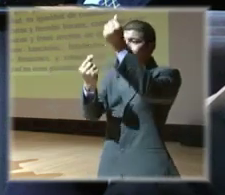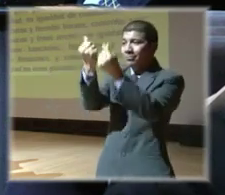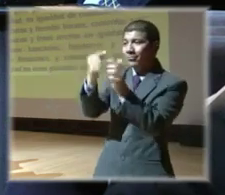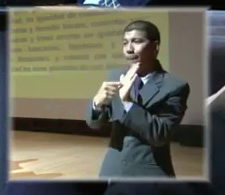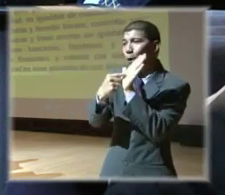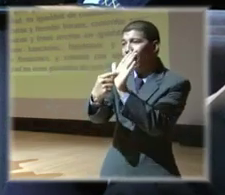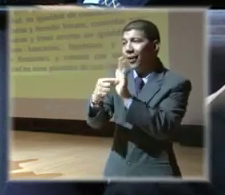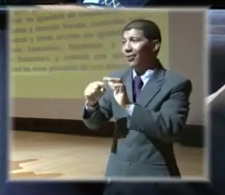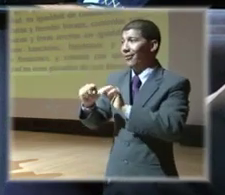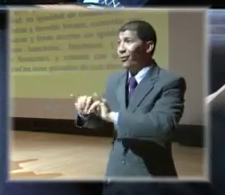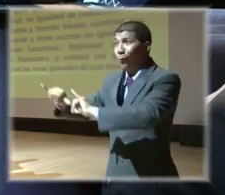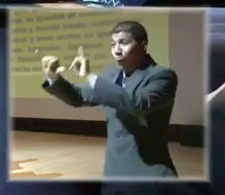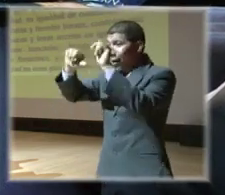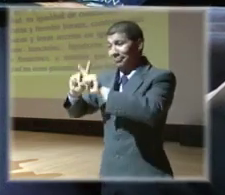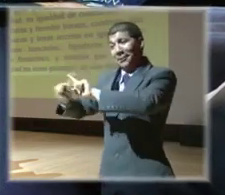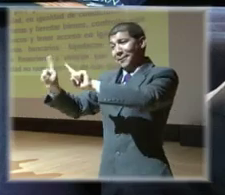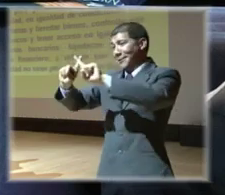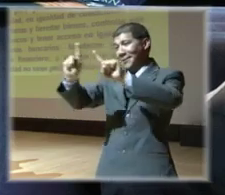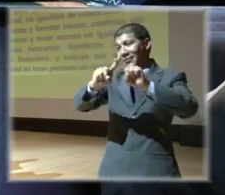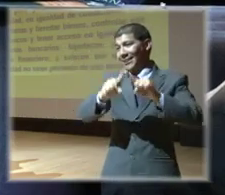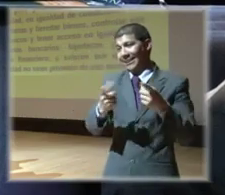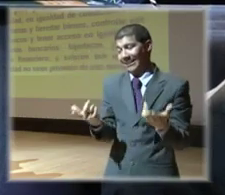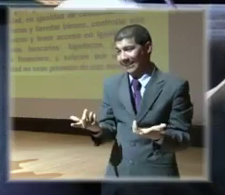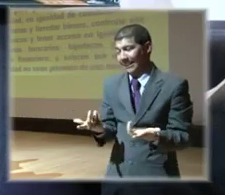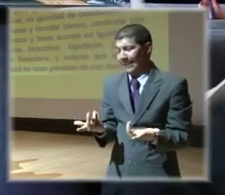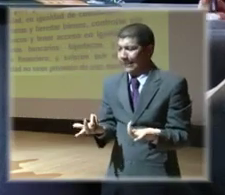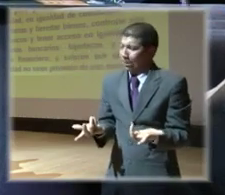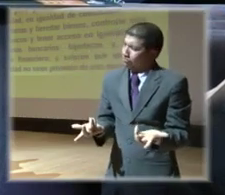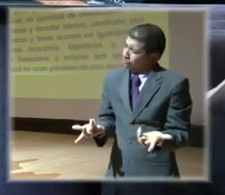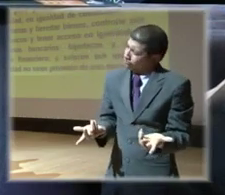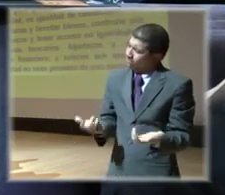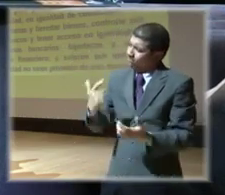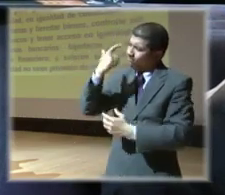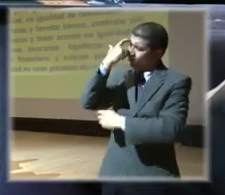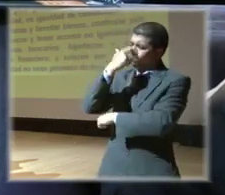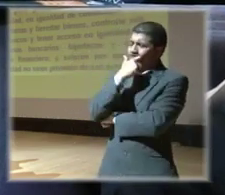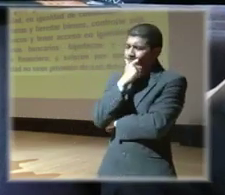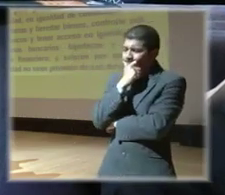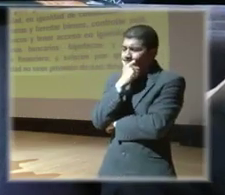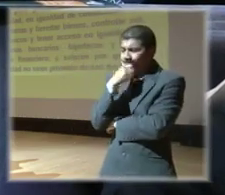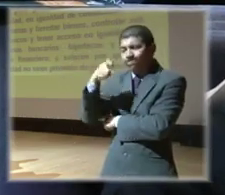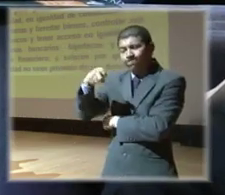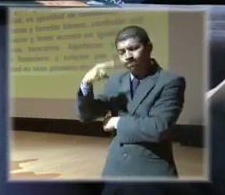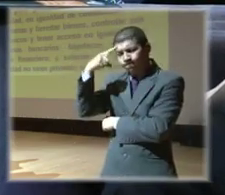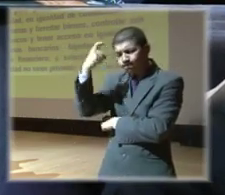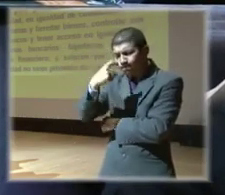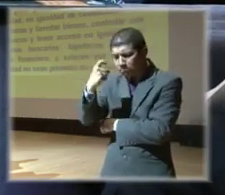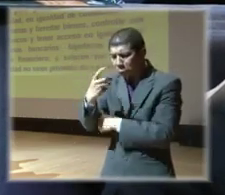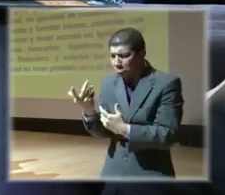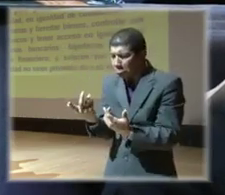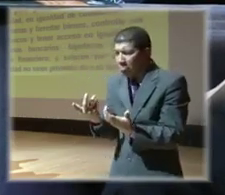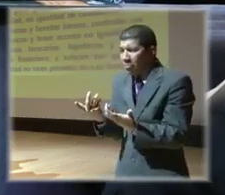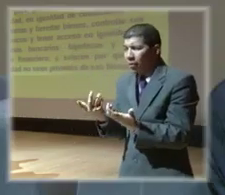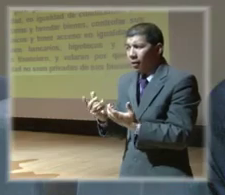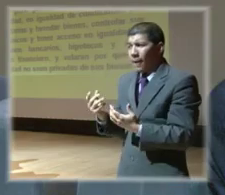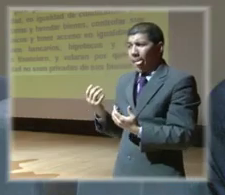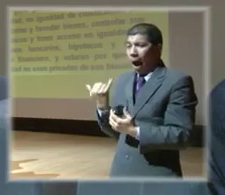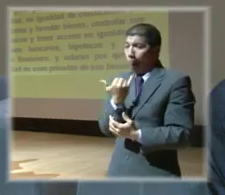y claro, no funcionan tan bien. Pero no está de más ver que de lo que